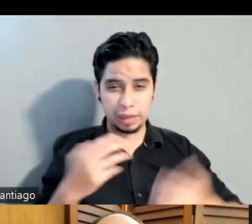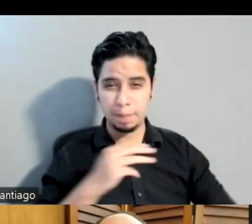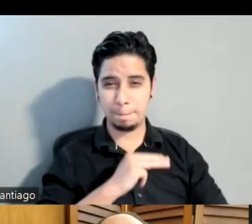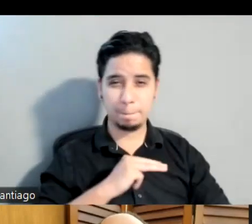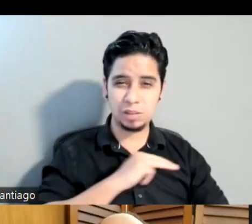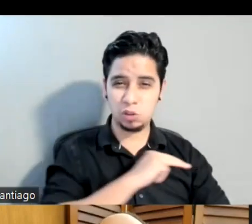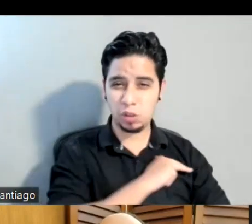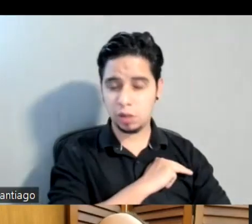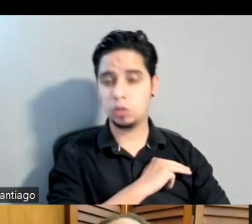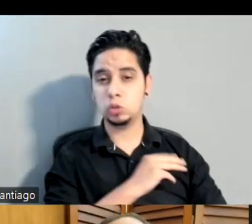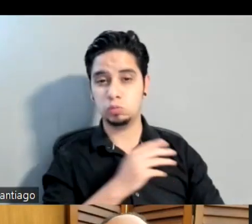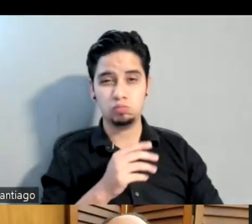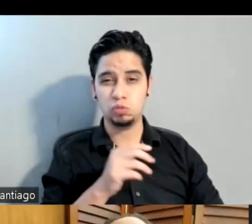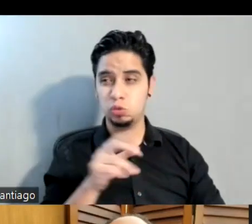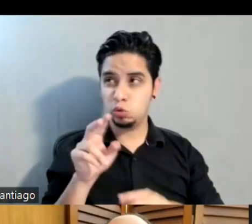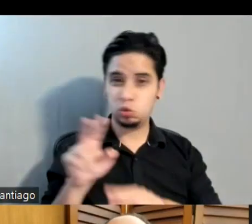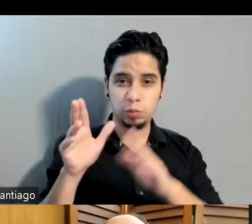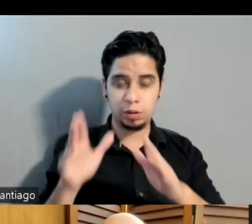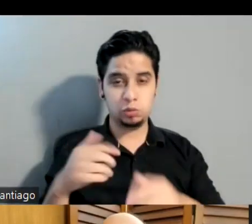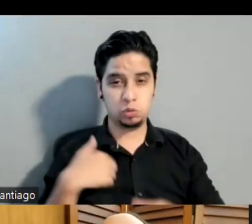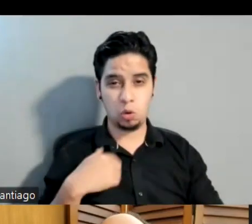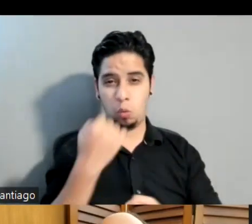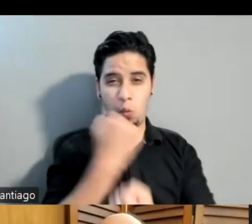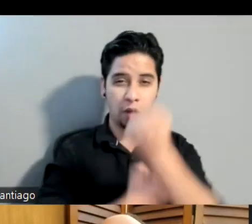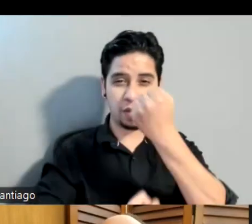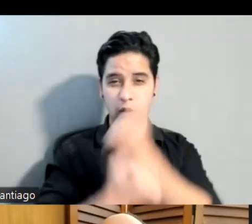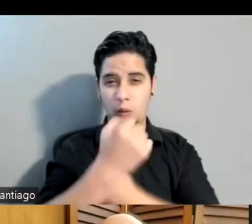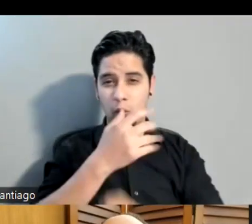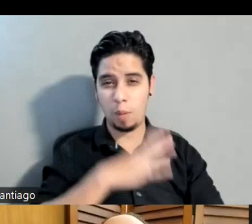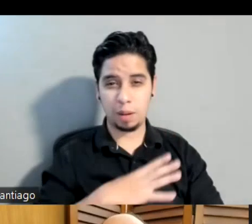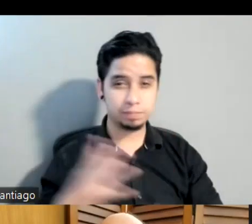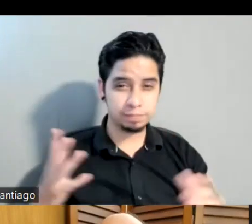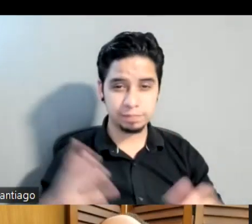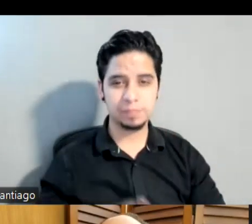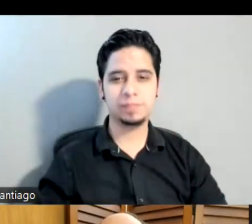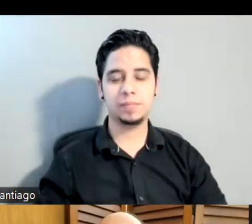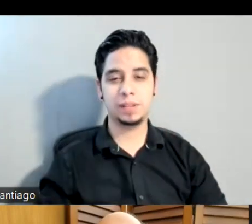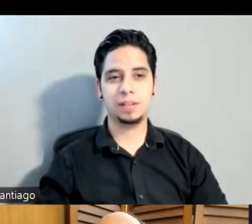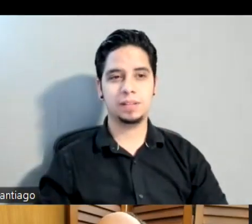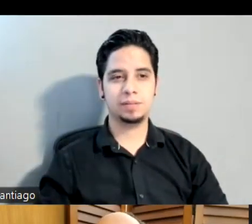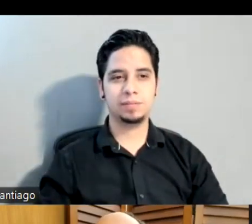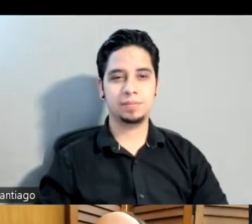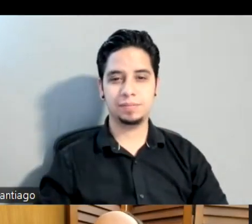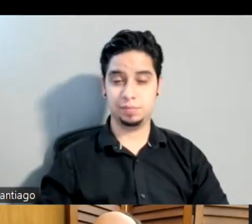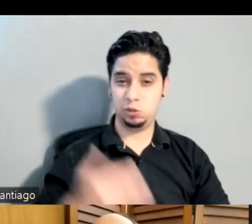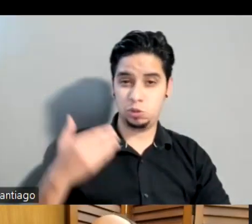somos superhéroes. Yo soy Wonder Woman. Mira, Jorge Armando,